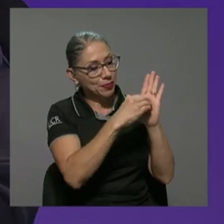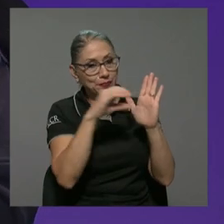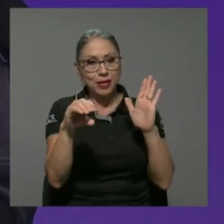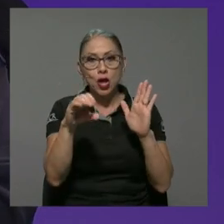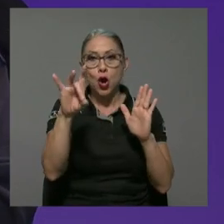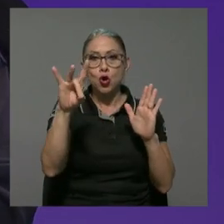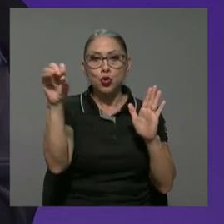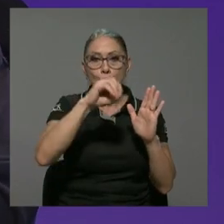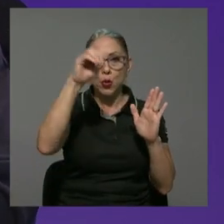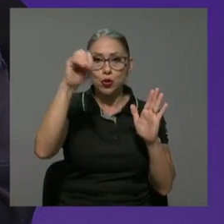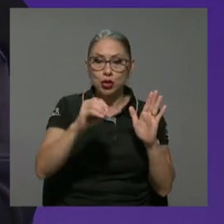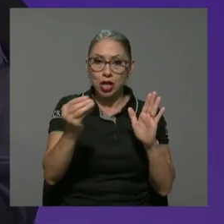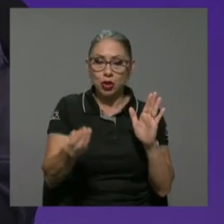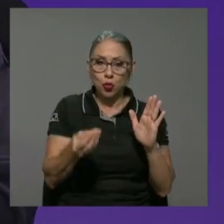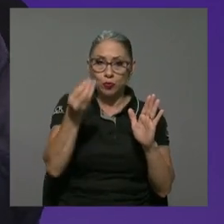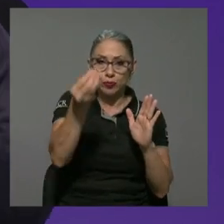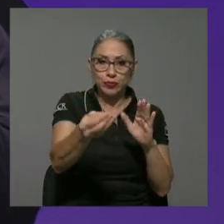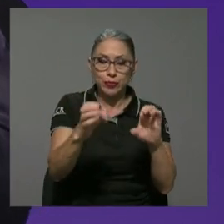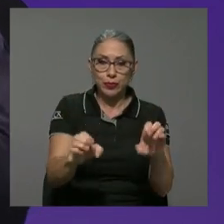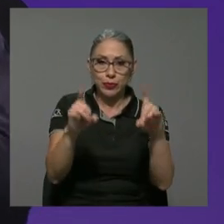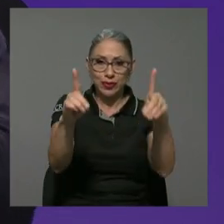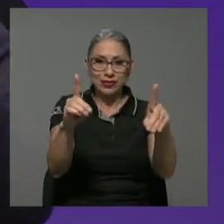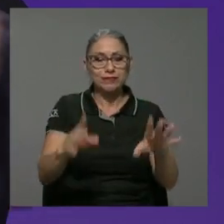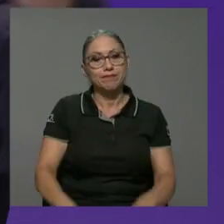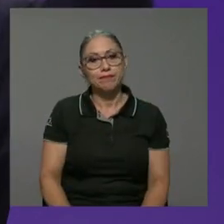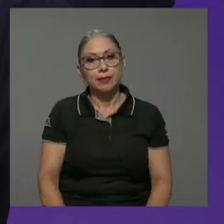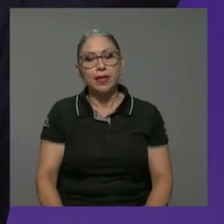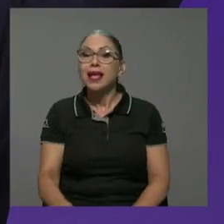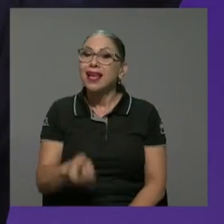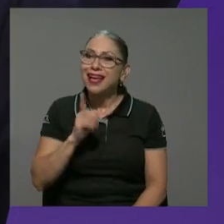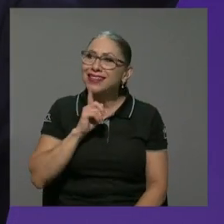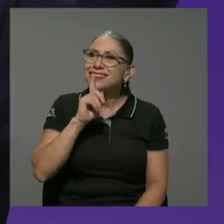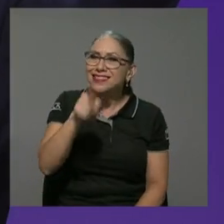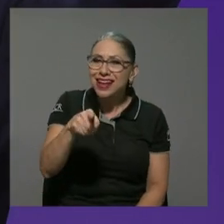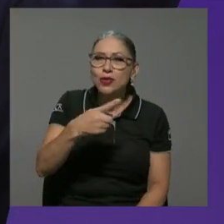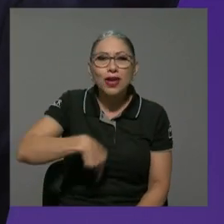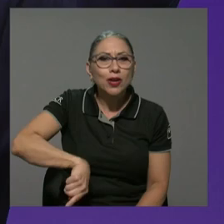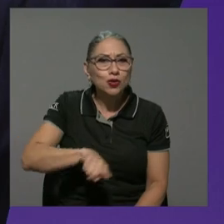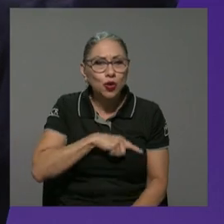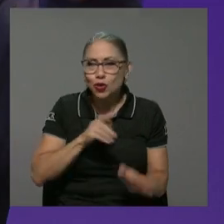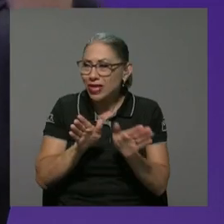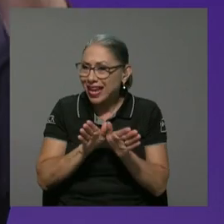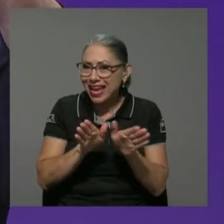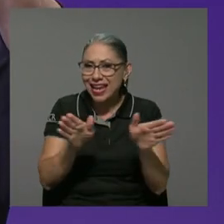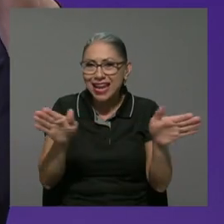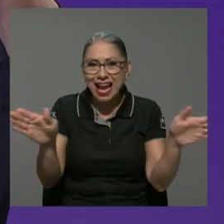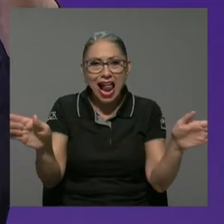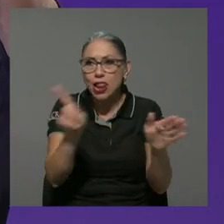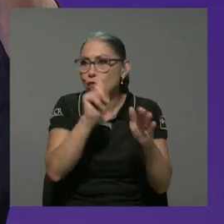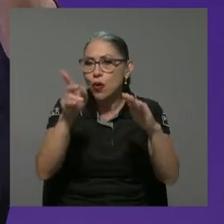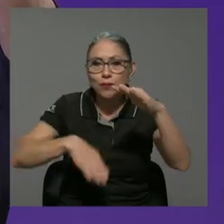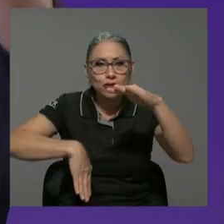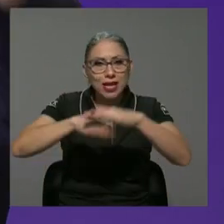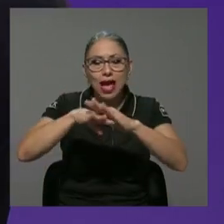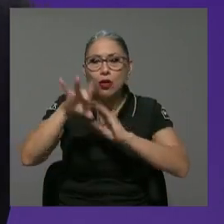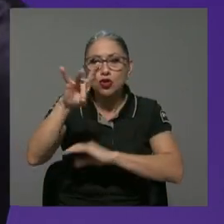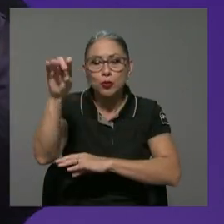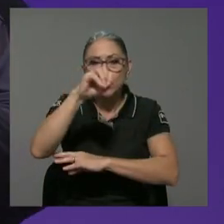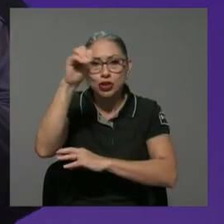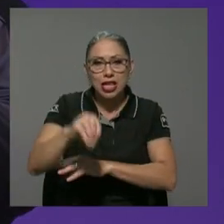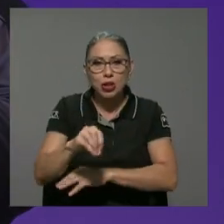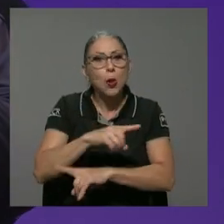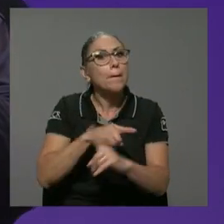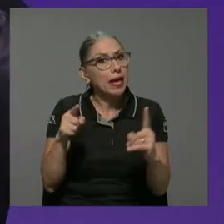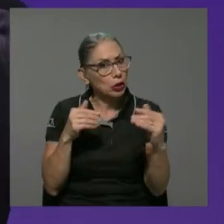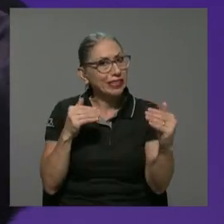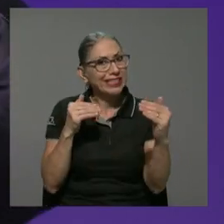es cierto que no todo, que en general no hemos llegado al 8%, pero hemos llegado cerca. Y